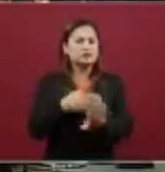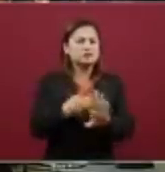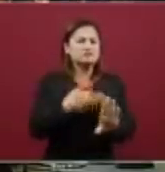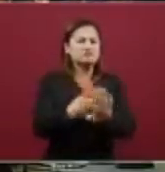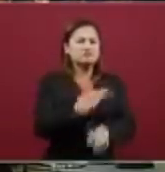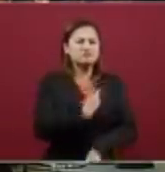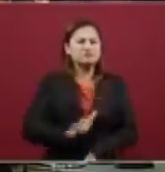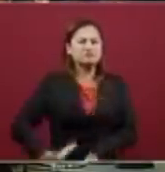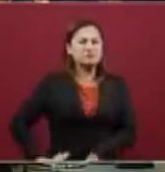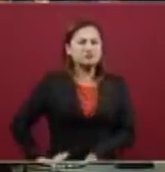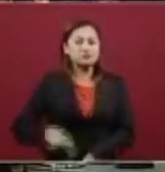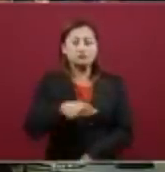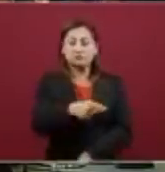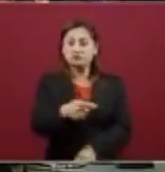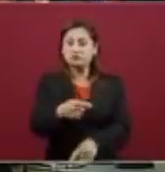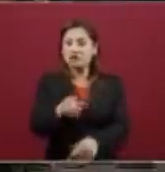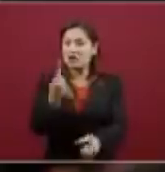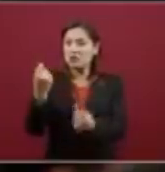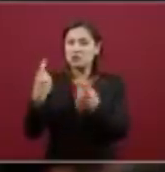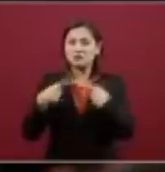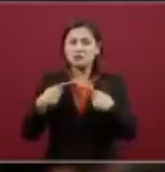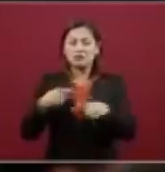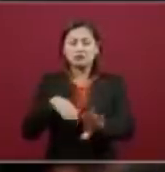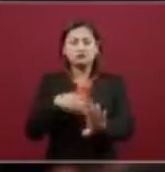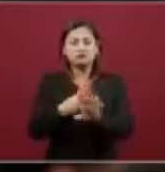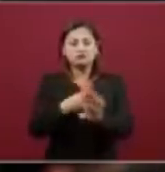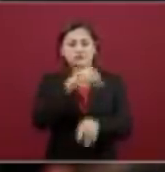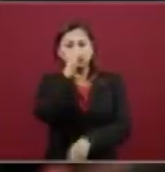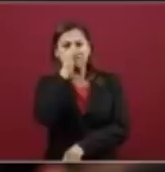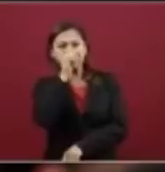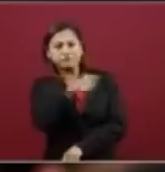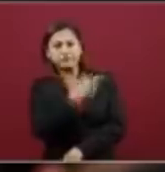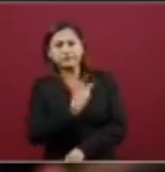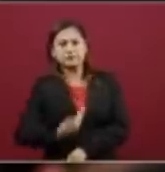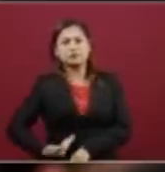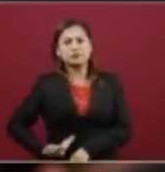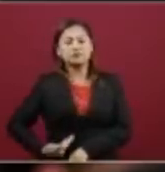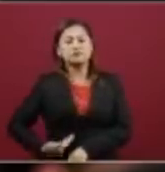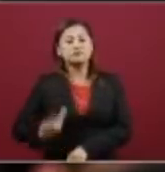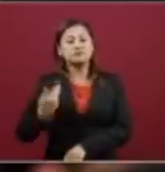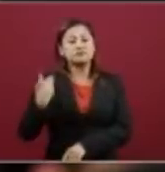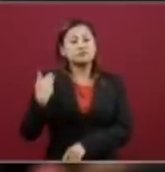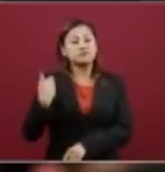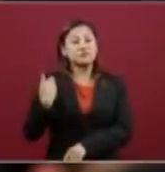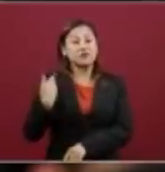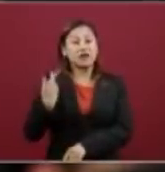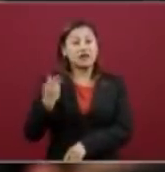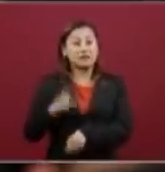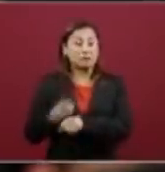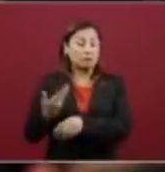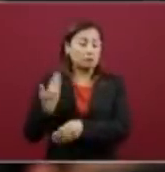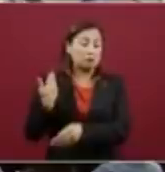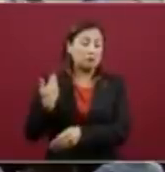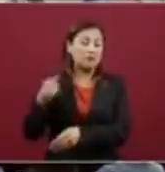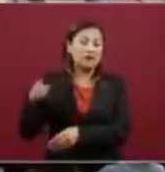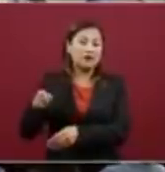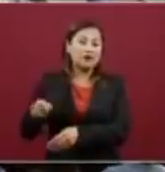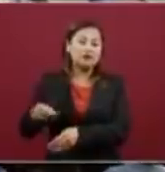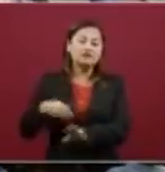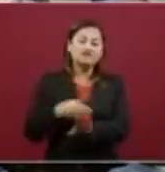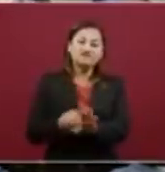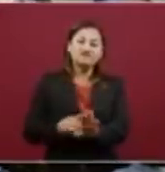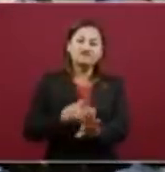adversarios que tiene el presidente han buscado la forma de dañarlo consecuentemente durante estos últimos días. Y bueno, el caso de Samir es uno que